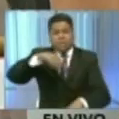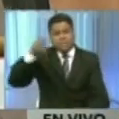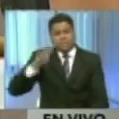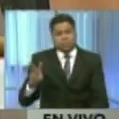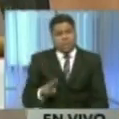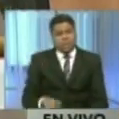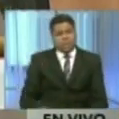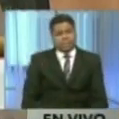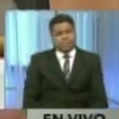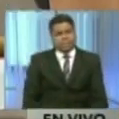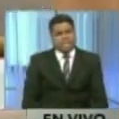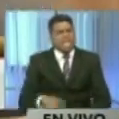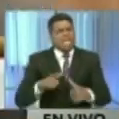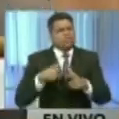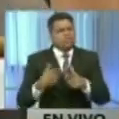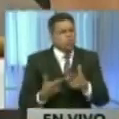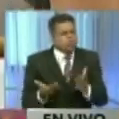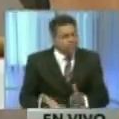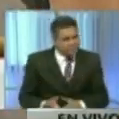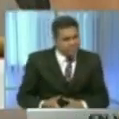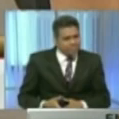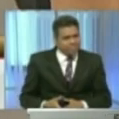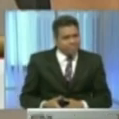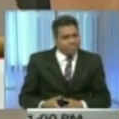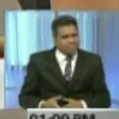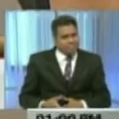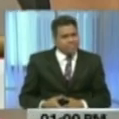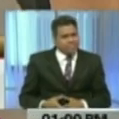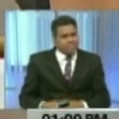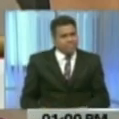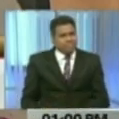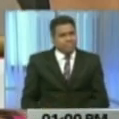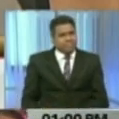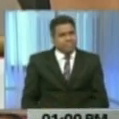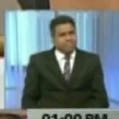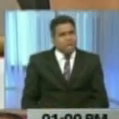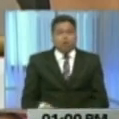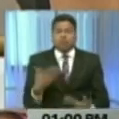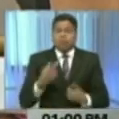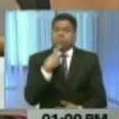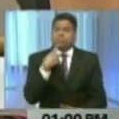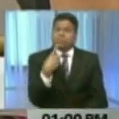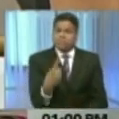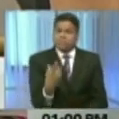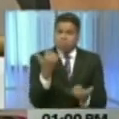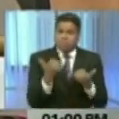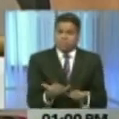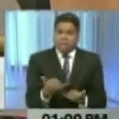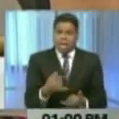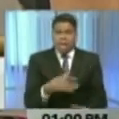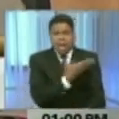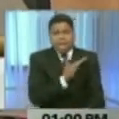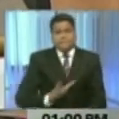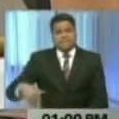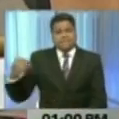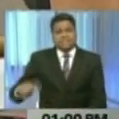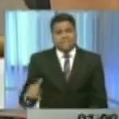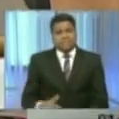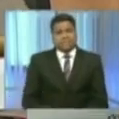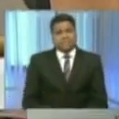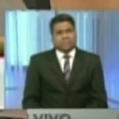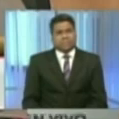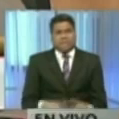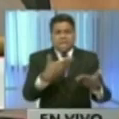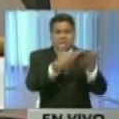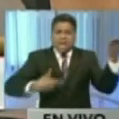¿Y eso a qué nos lleva? Estamos ahorita, como lo dijo el presidente Maduro, a pesar de que la Carta